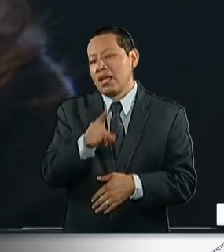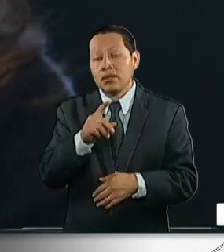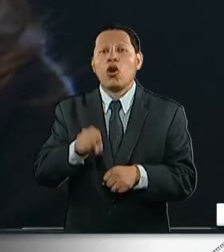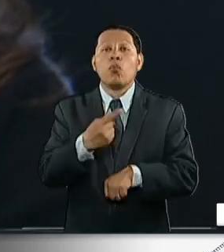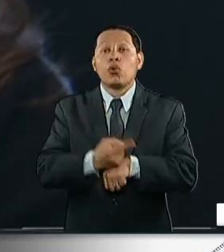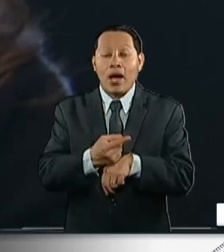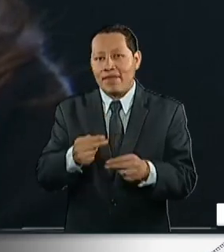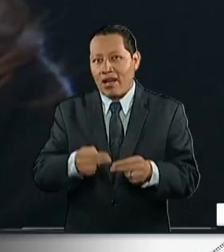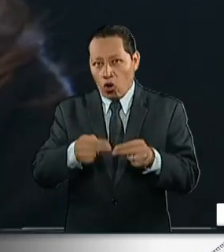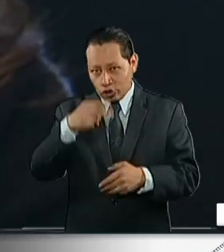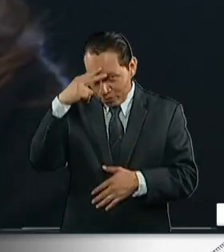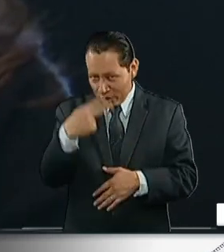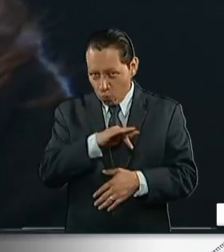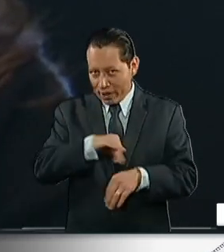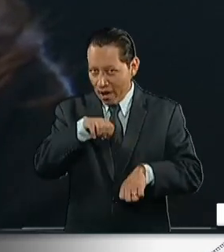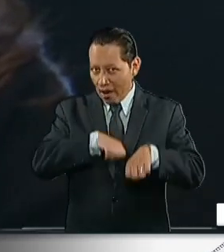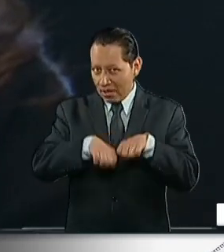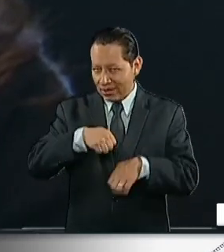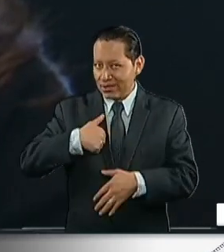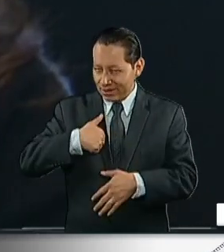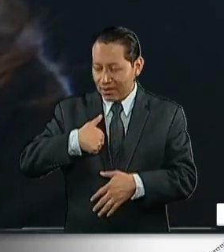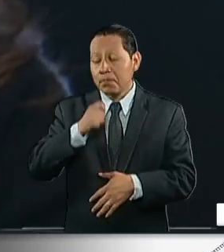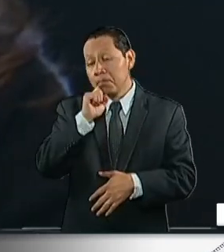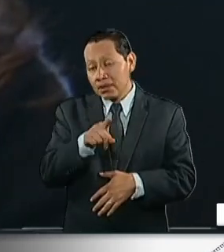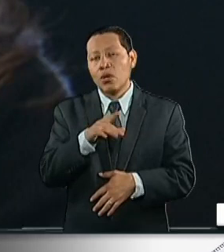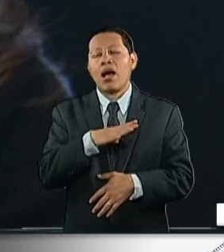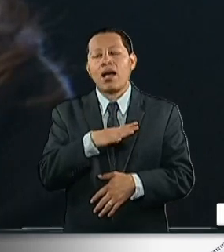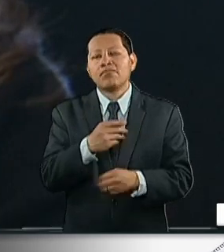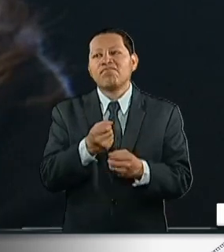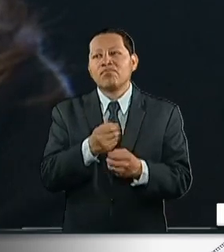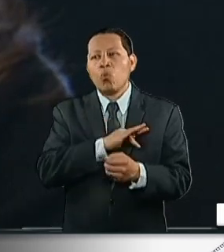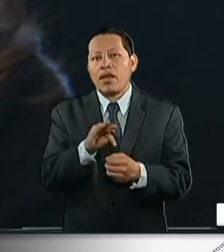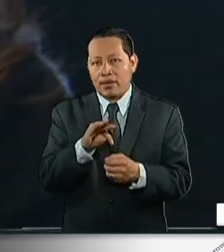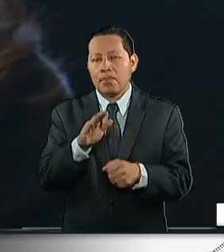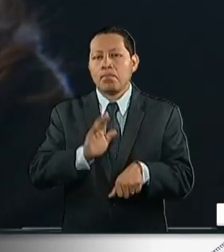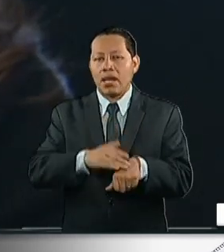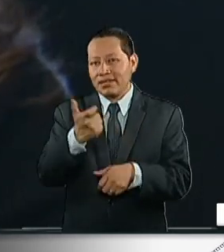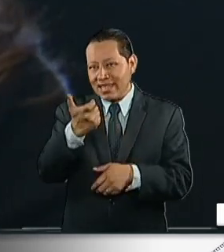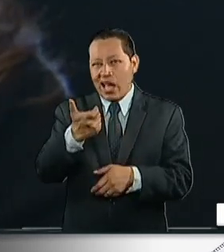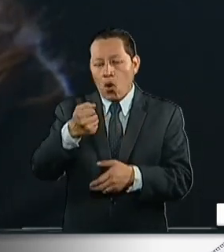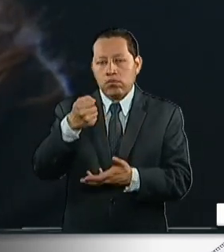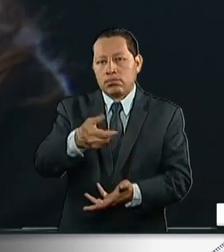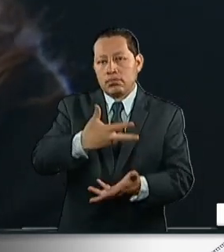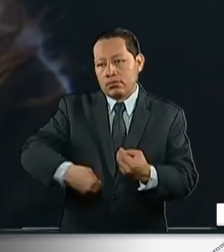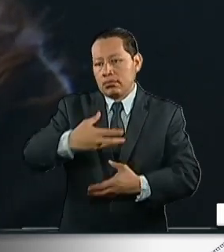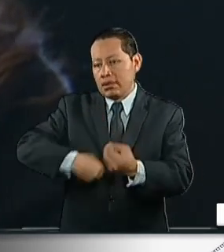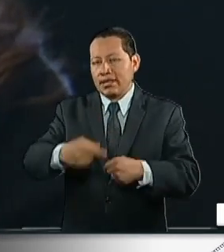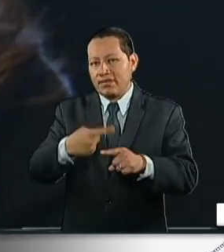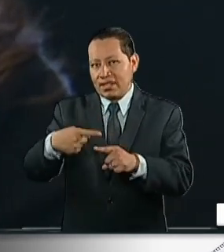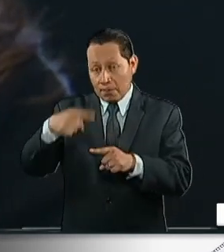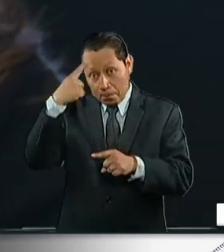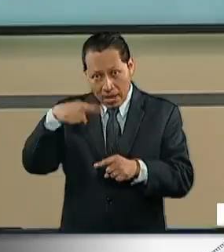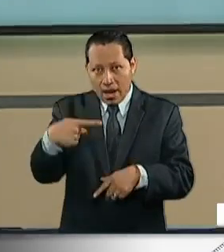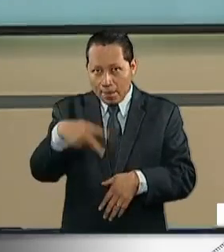negocios en México para empresas canadienses y la diversificación de sus inversiones el sectores prioritarios en